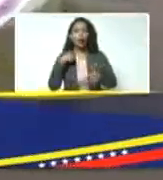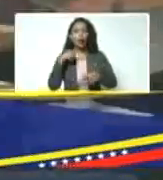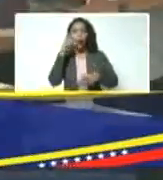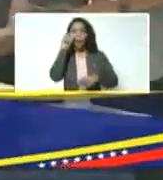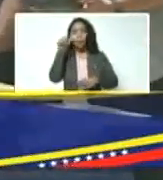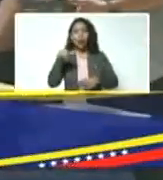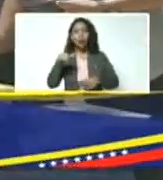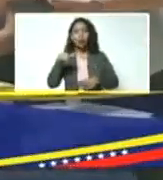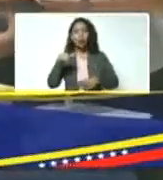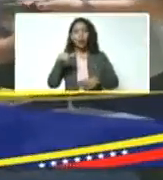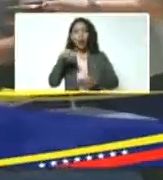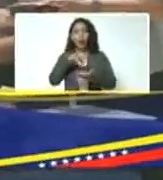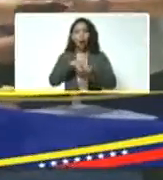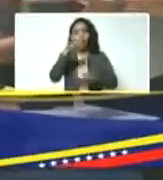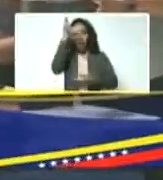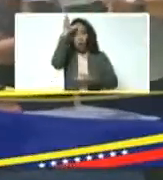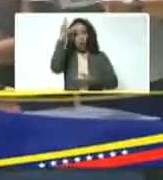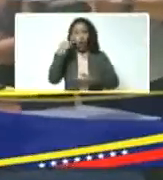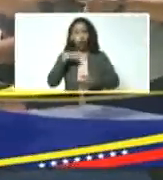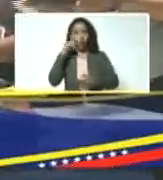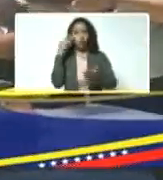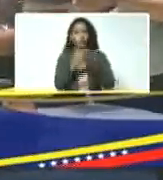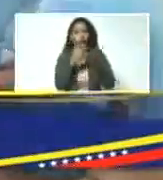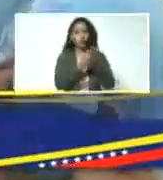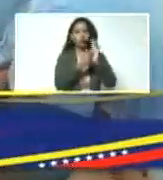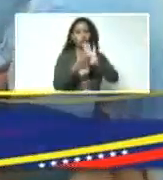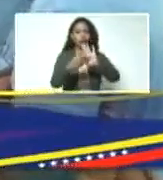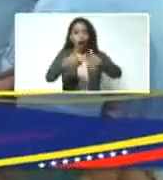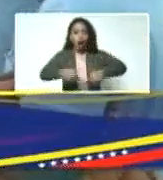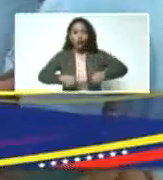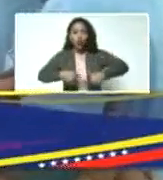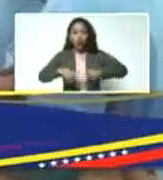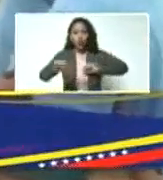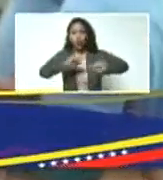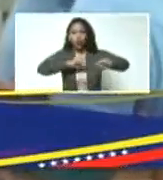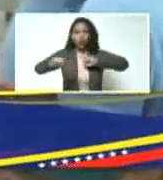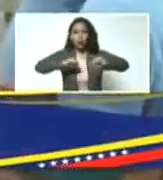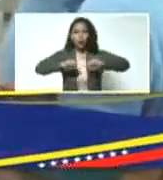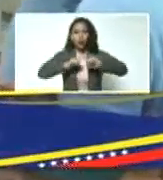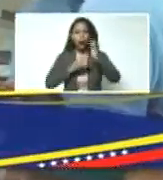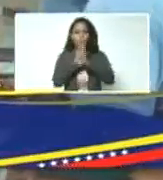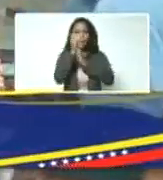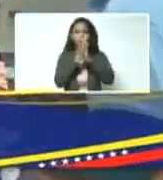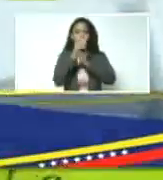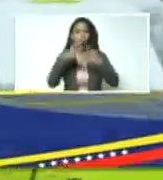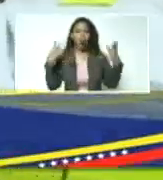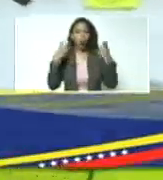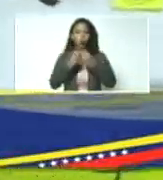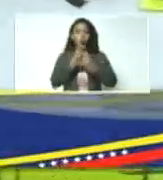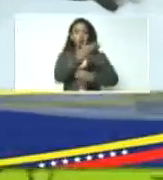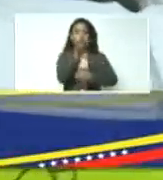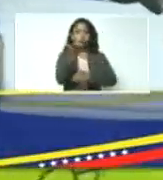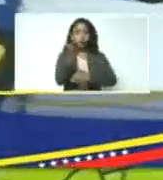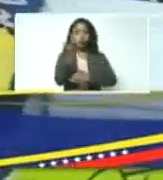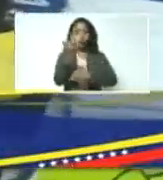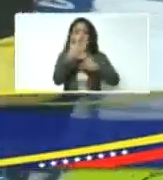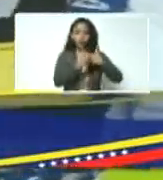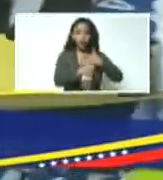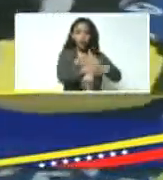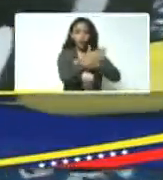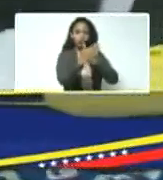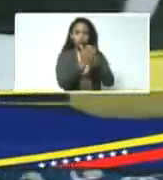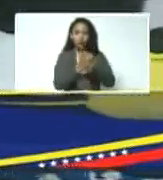aquí, presidente, mostrar, por supuesto, el esfuerzo del movimiento Emprender Juntos, que usted ha adelantado a lo largo y ancho